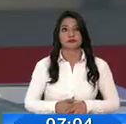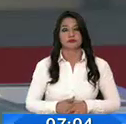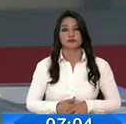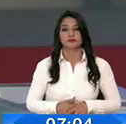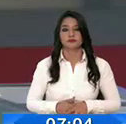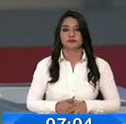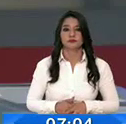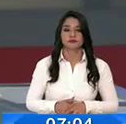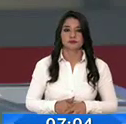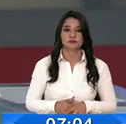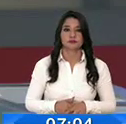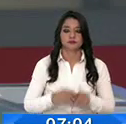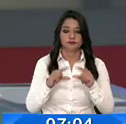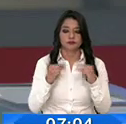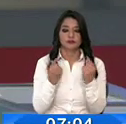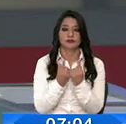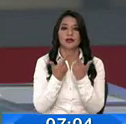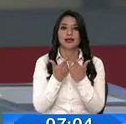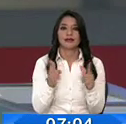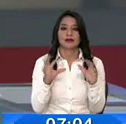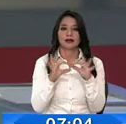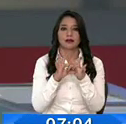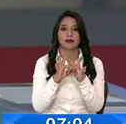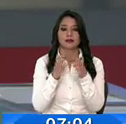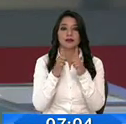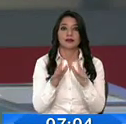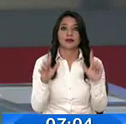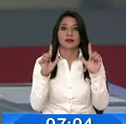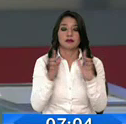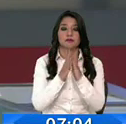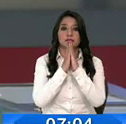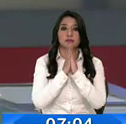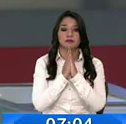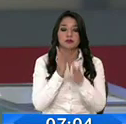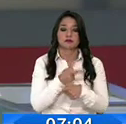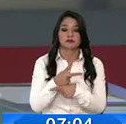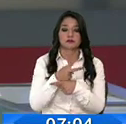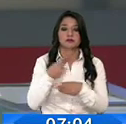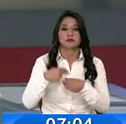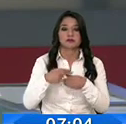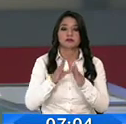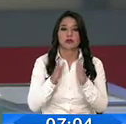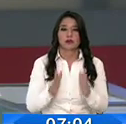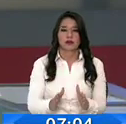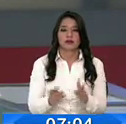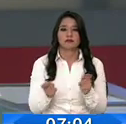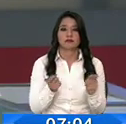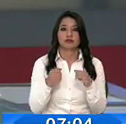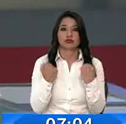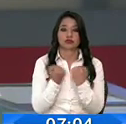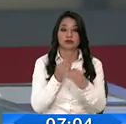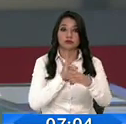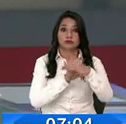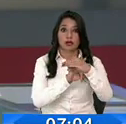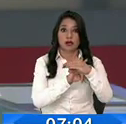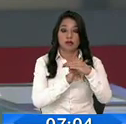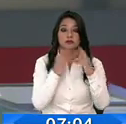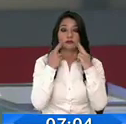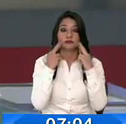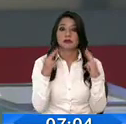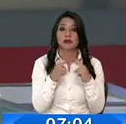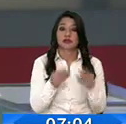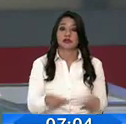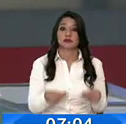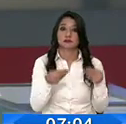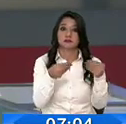el colectivo libre es de alianza por la libertad solicitud al consejo de prácticas acciones en control social que retire el reconocimiento